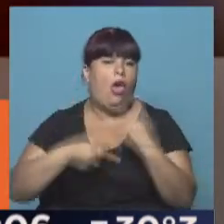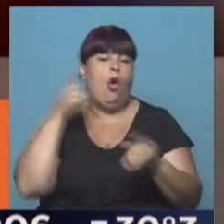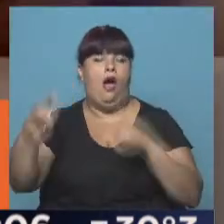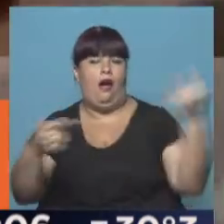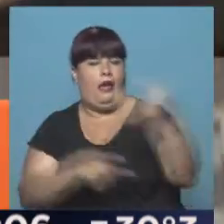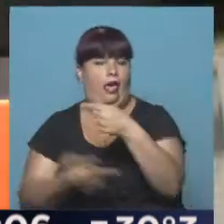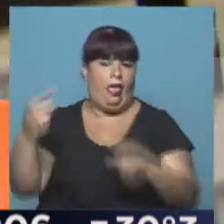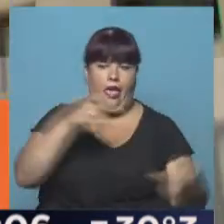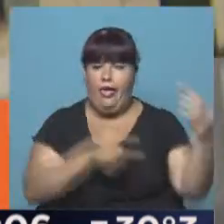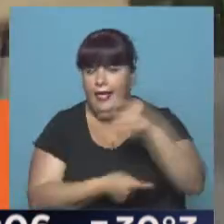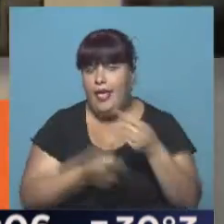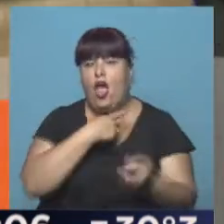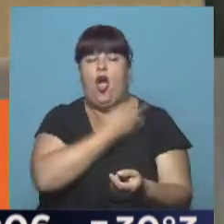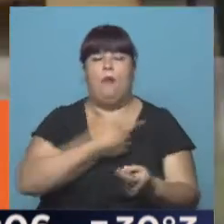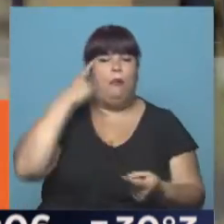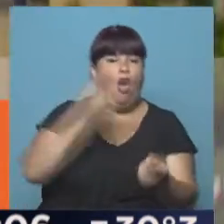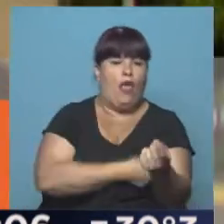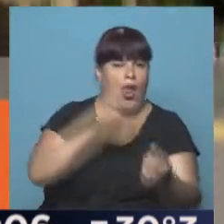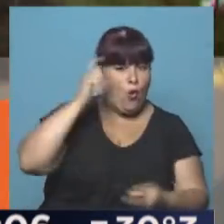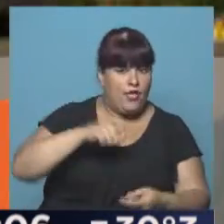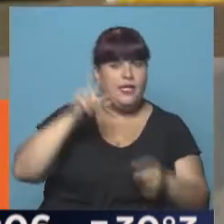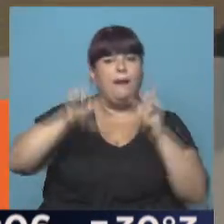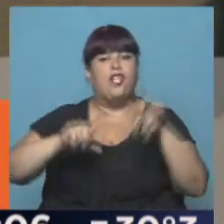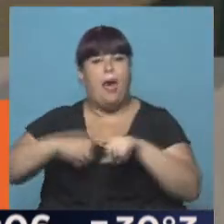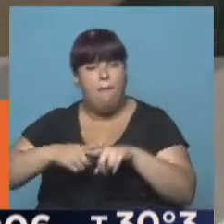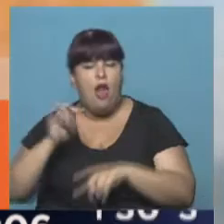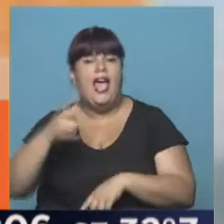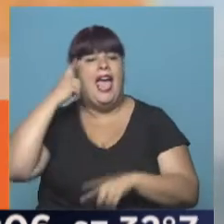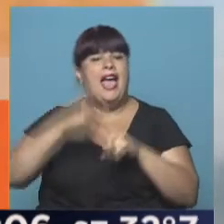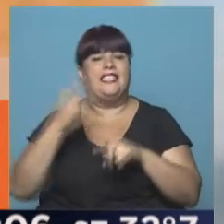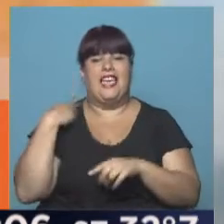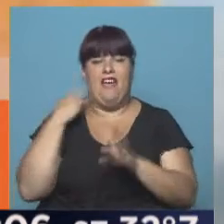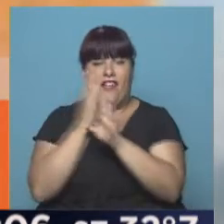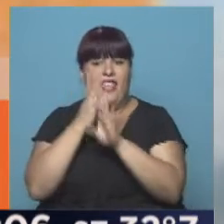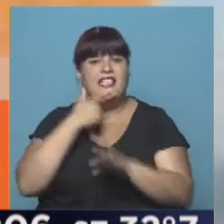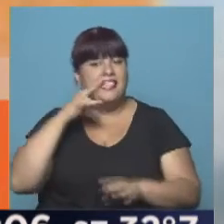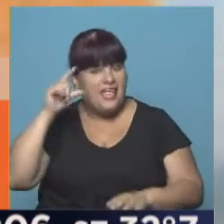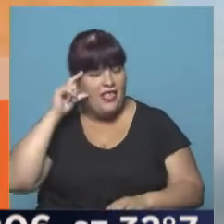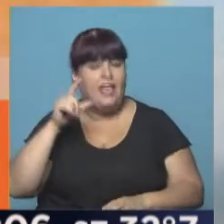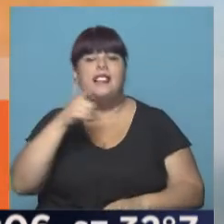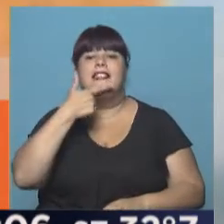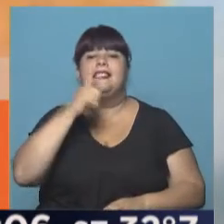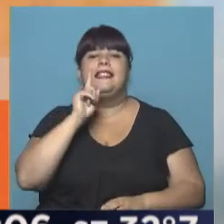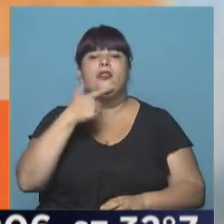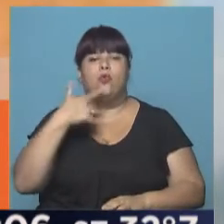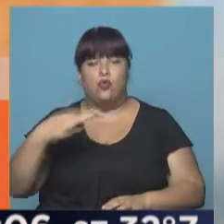acusaciones cruzadas entre el Poder Judicial, dirigentes políticos y el ex jefe de los espías de la ex-CIDE, Jaime